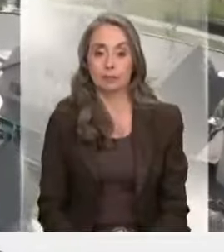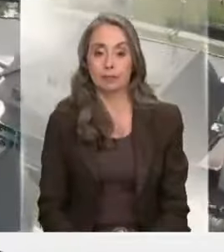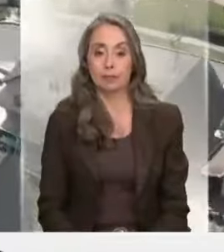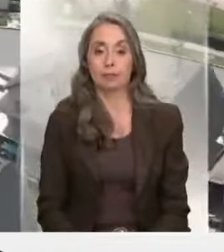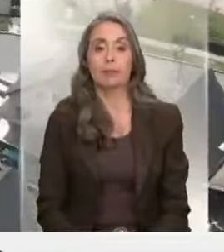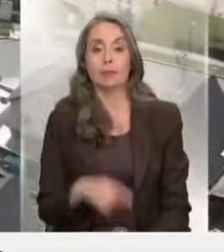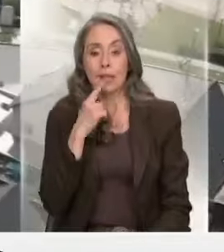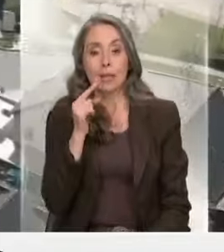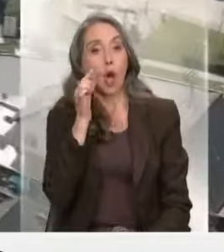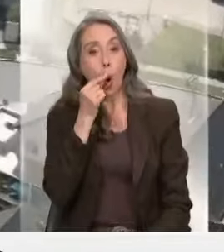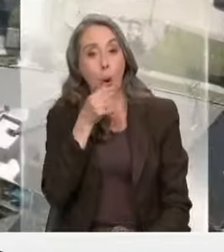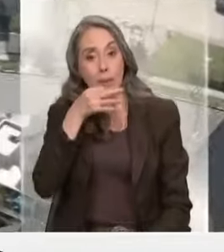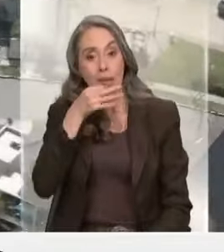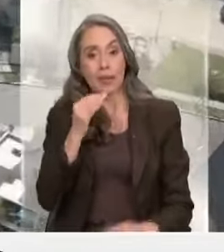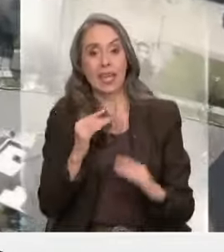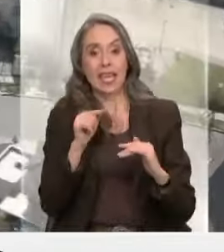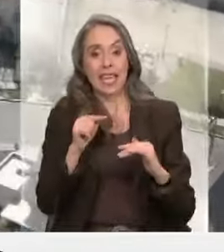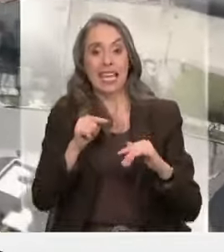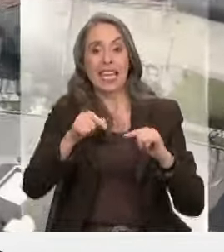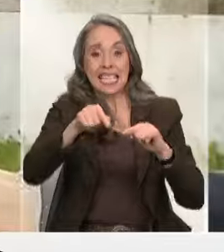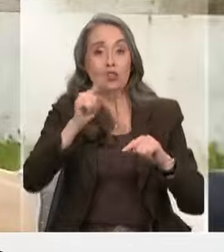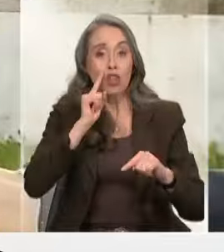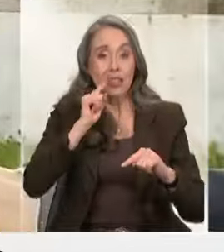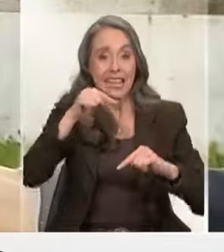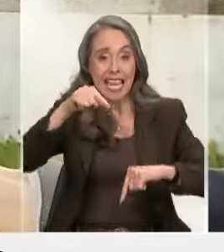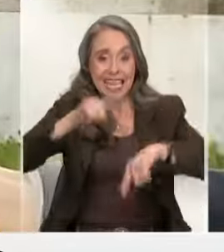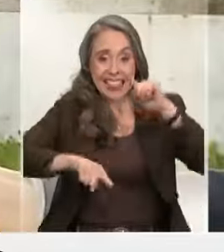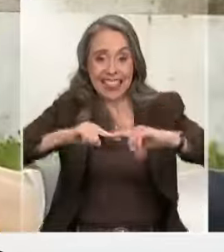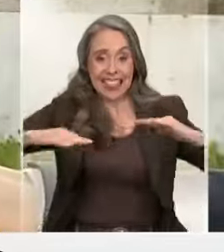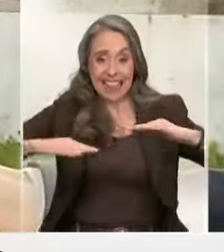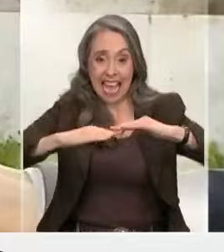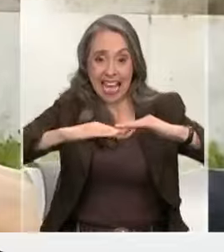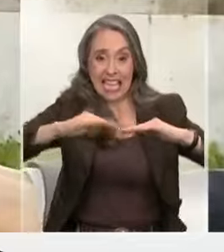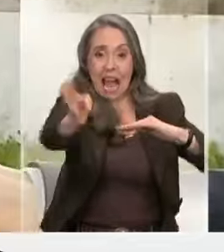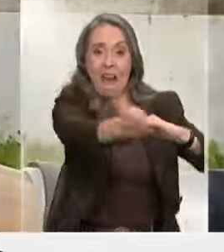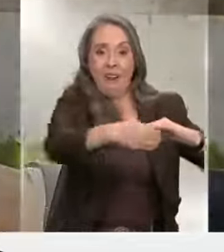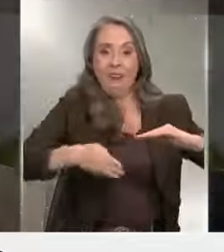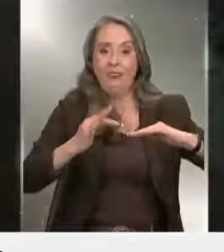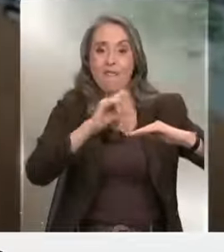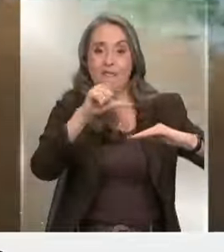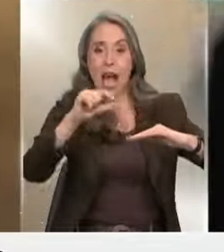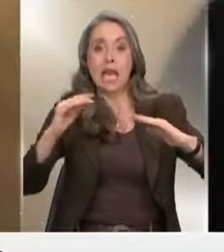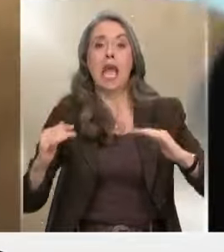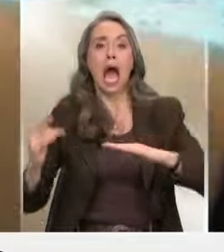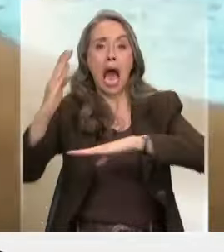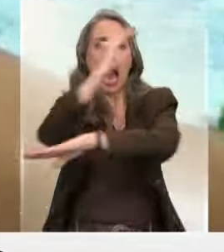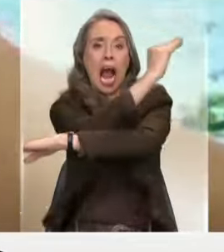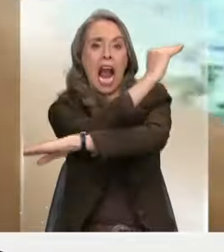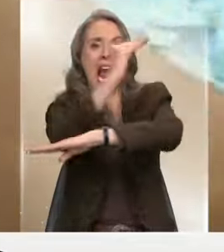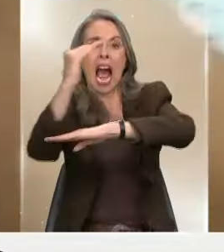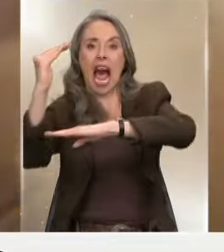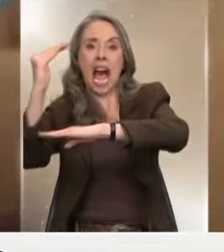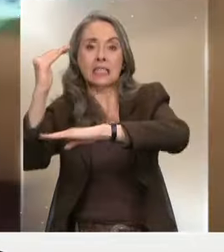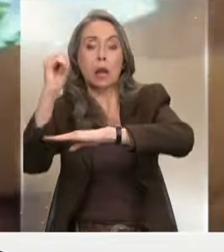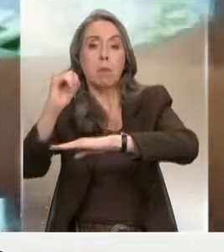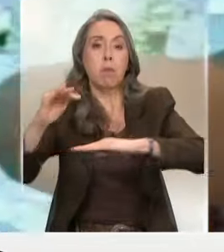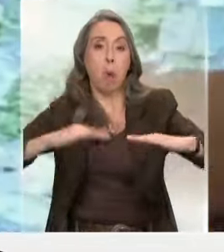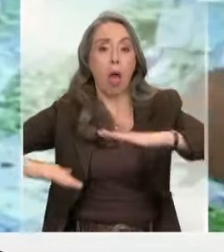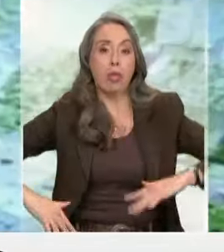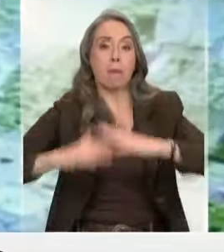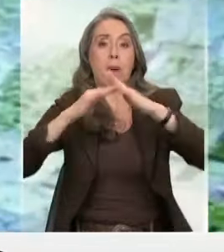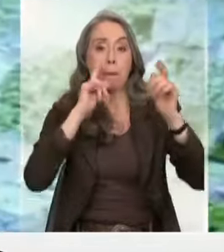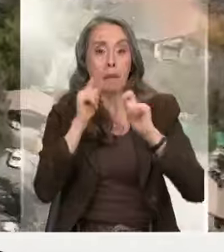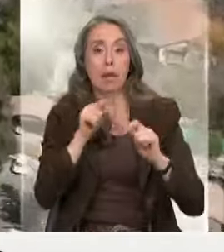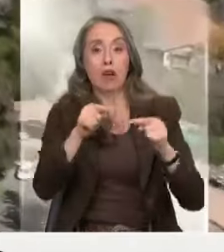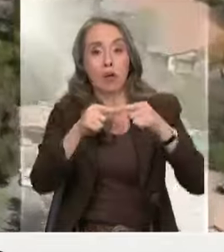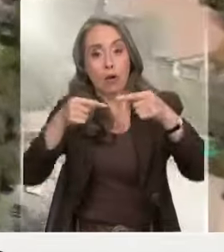las casas que están construidas encima de la falla podrían estar muy en peligro. La falla de San Ramón se extiende